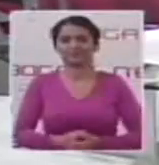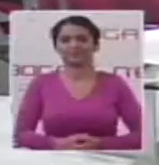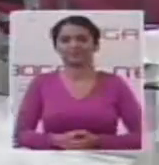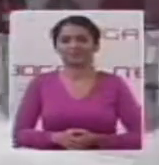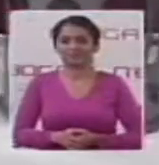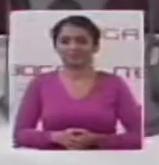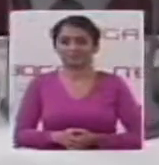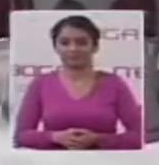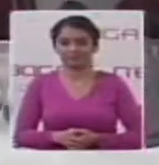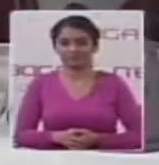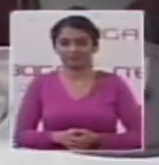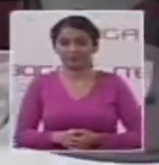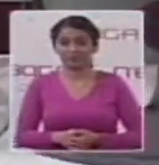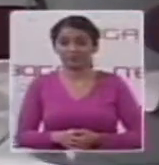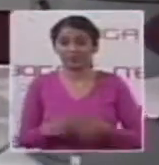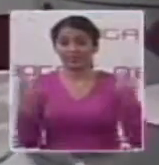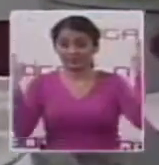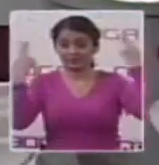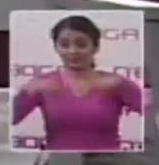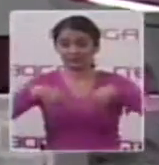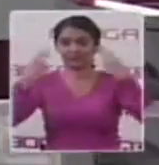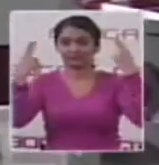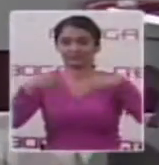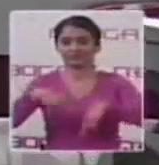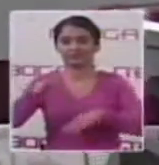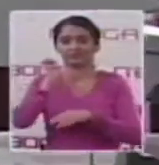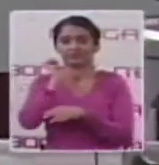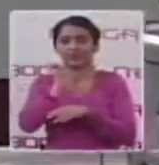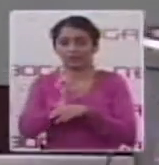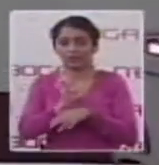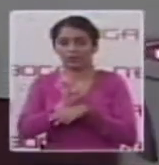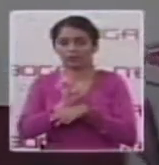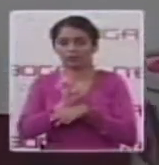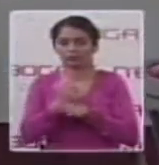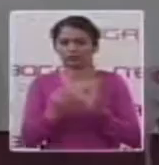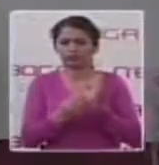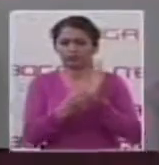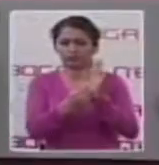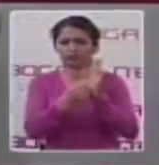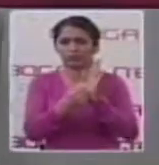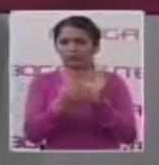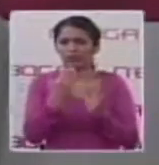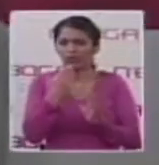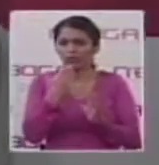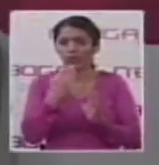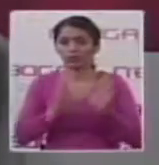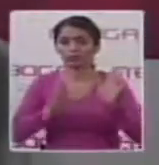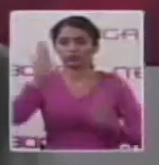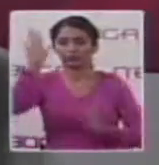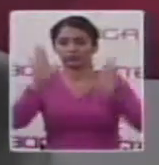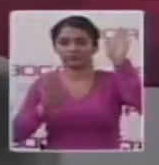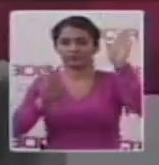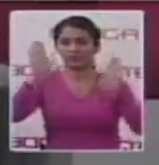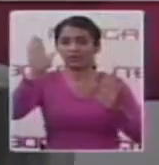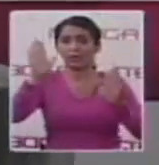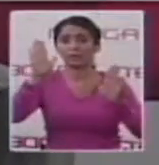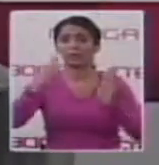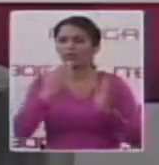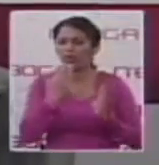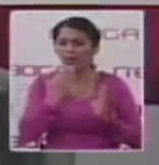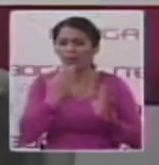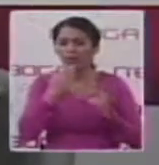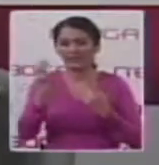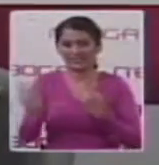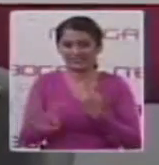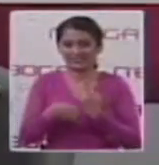Servicio Nacional de Aduana del Ecuador presentó oficialmente la modalidad de subasta en línea. Nuestra reportera Nelly Aguiar elaboró